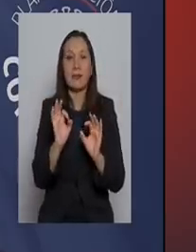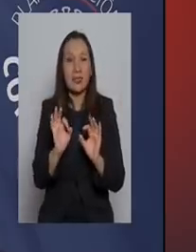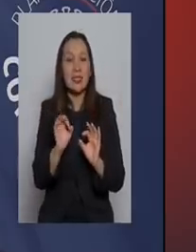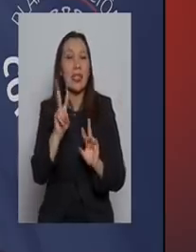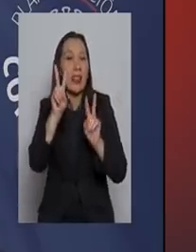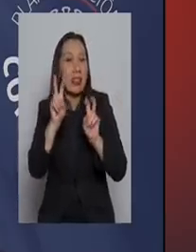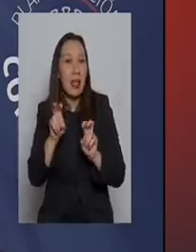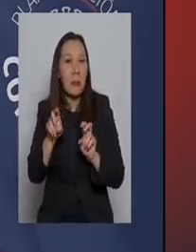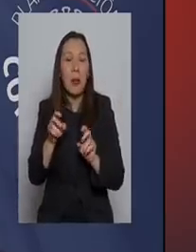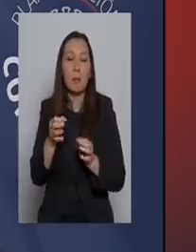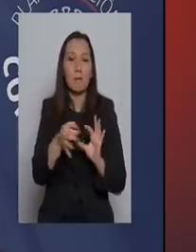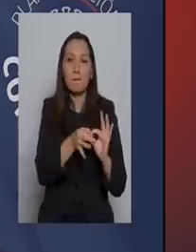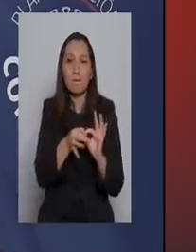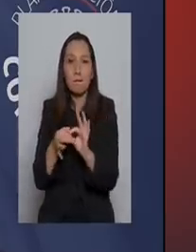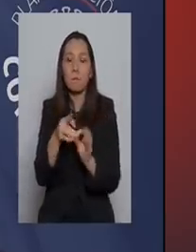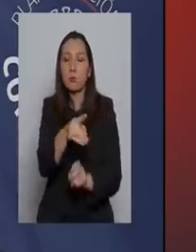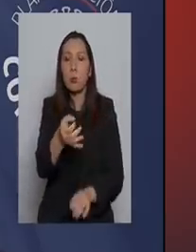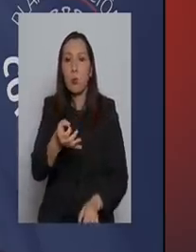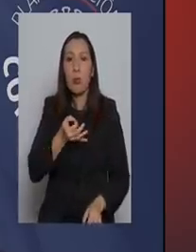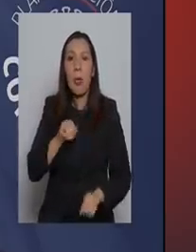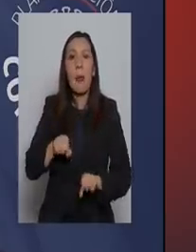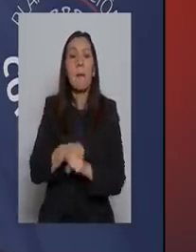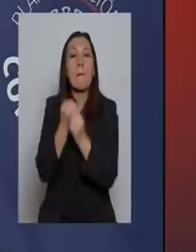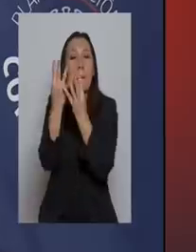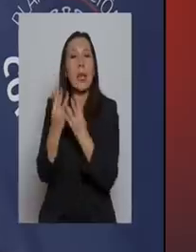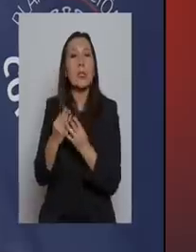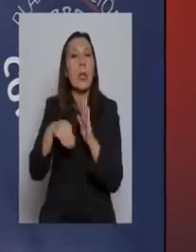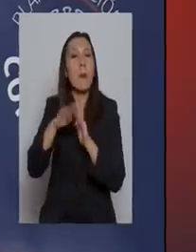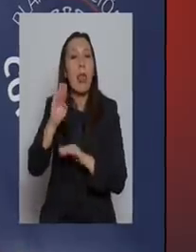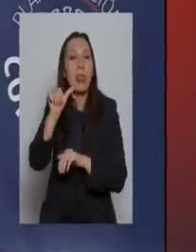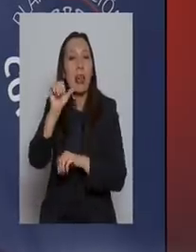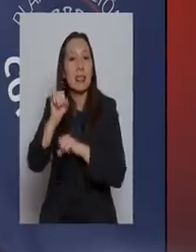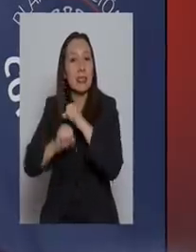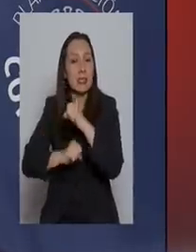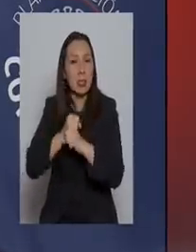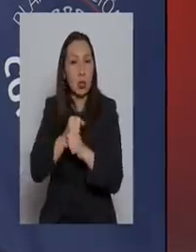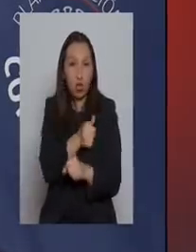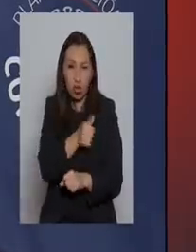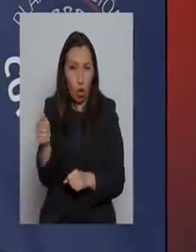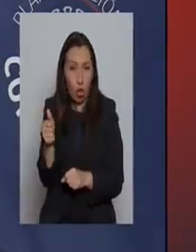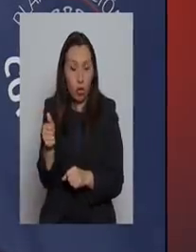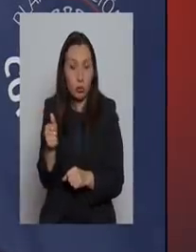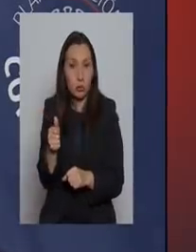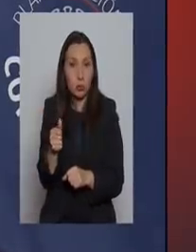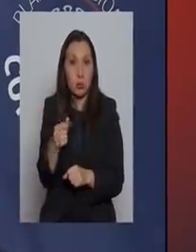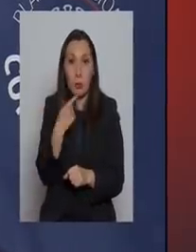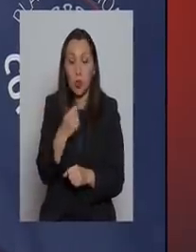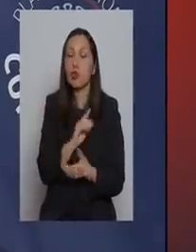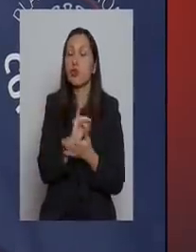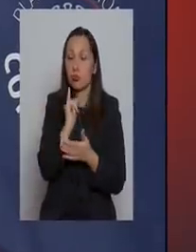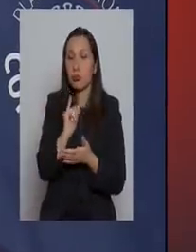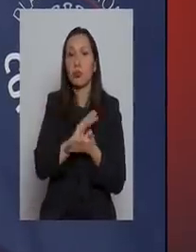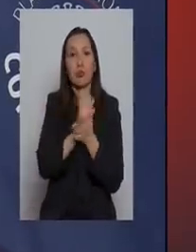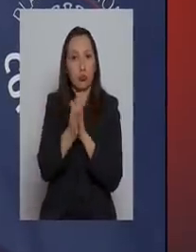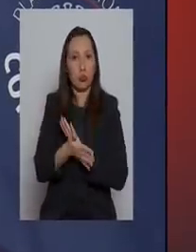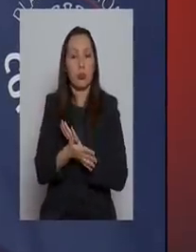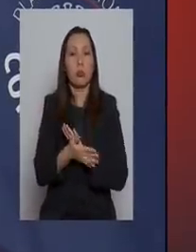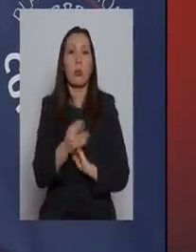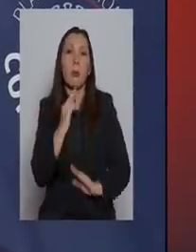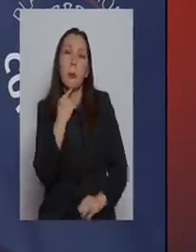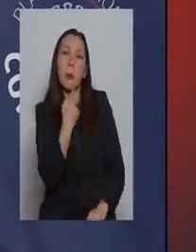precisamente con respecto a, usted habla de presos mayores de 60 años, ¿son todos los que están en ese recinto? Y